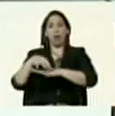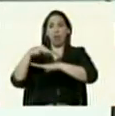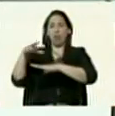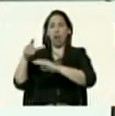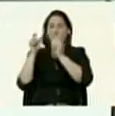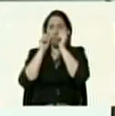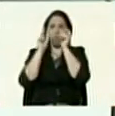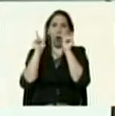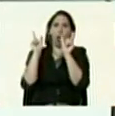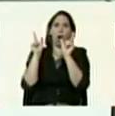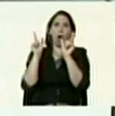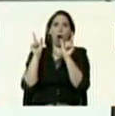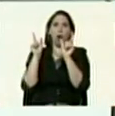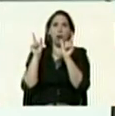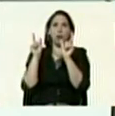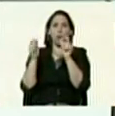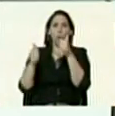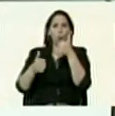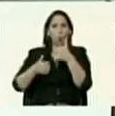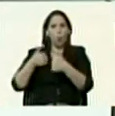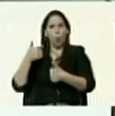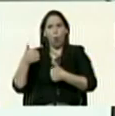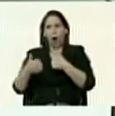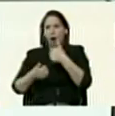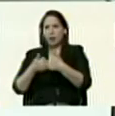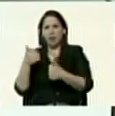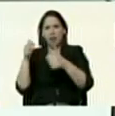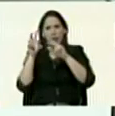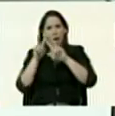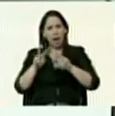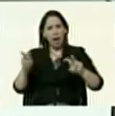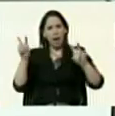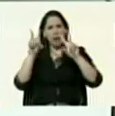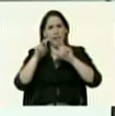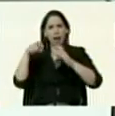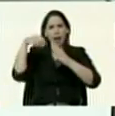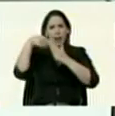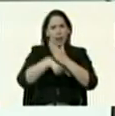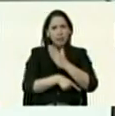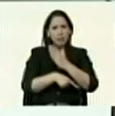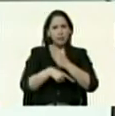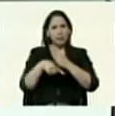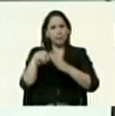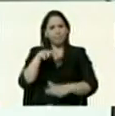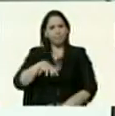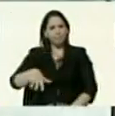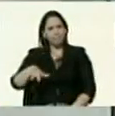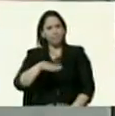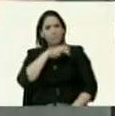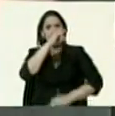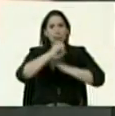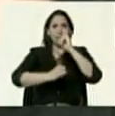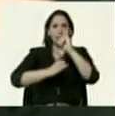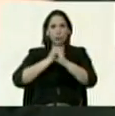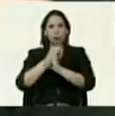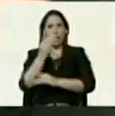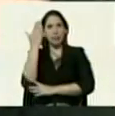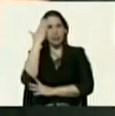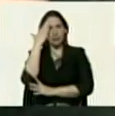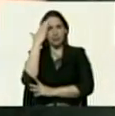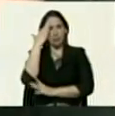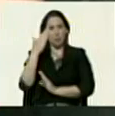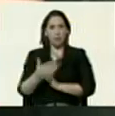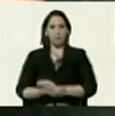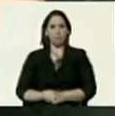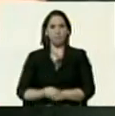atónito a cualquier analista que en el campo internacional sepa